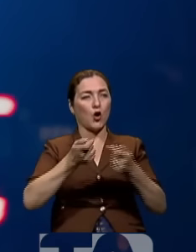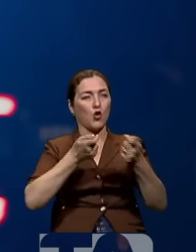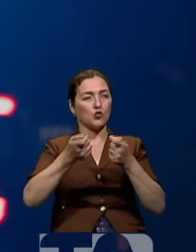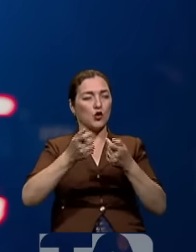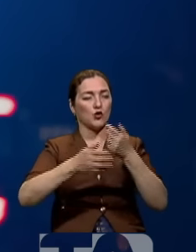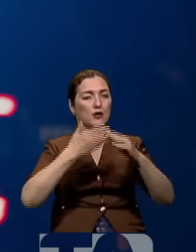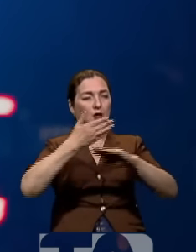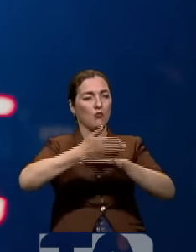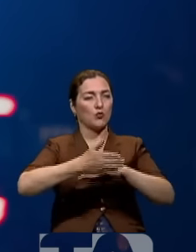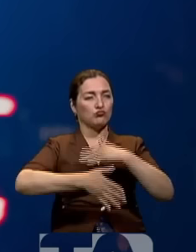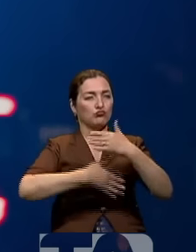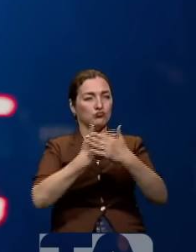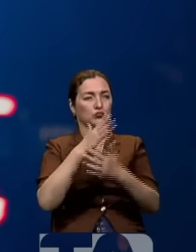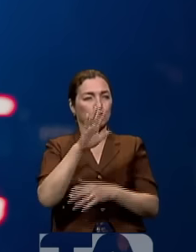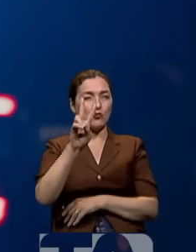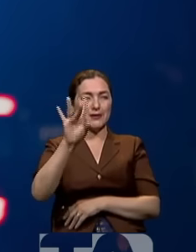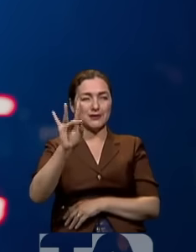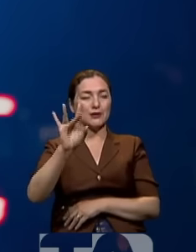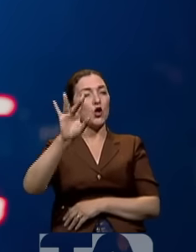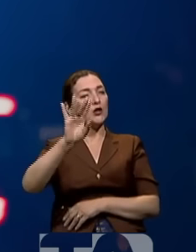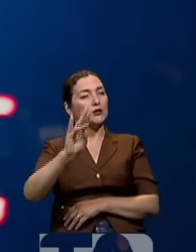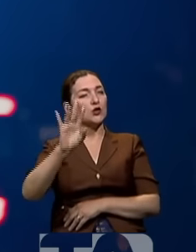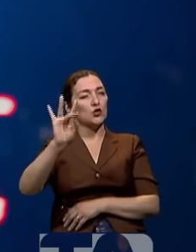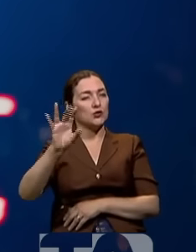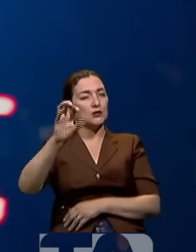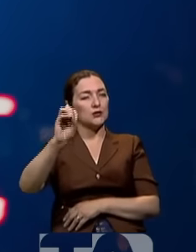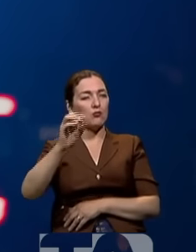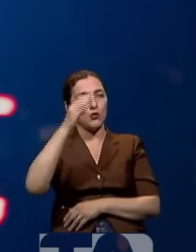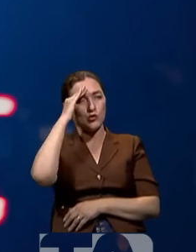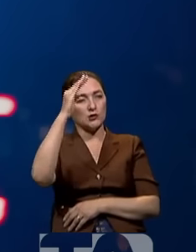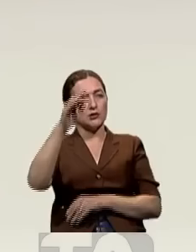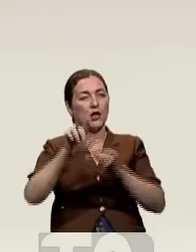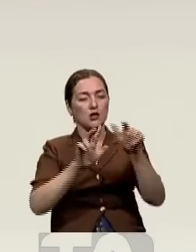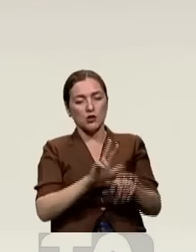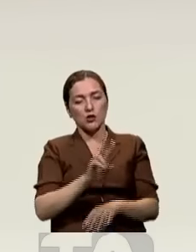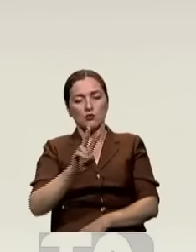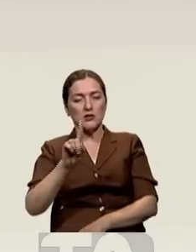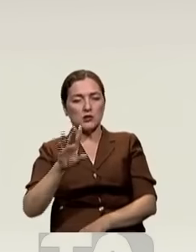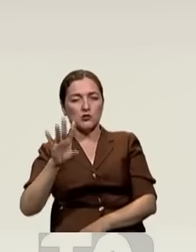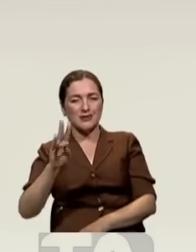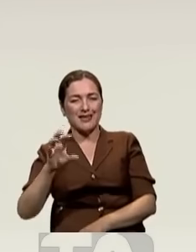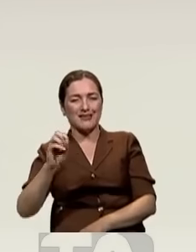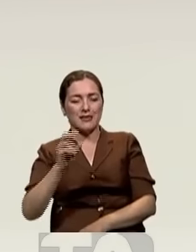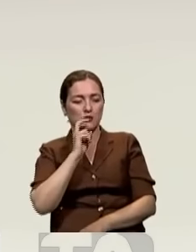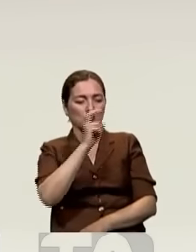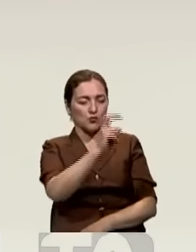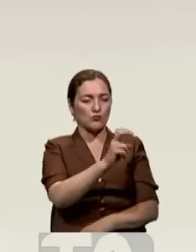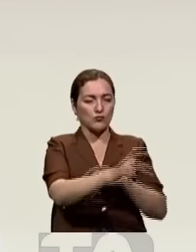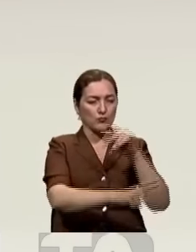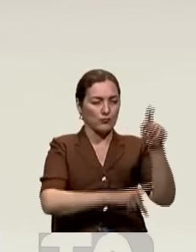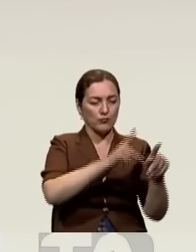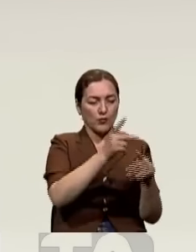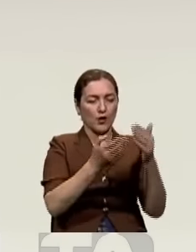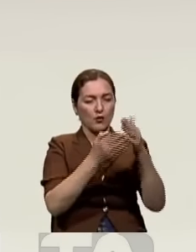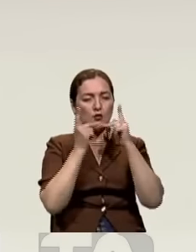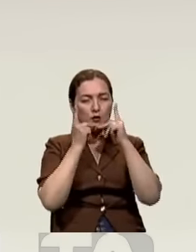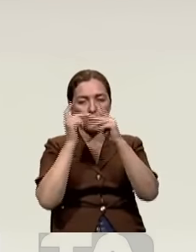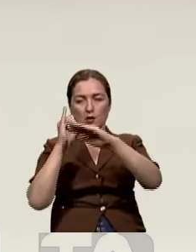52.780 policías, de ellos 32.170 se ubicarán en lugares turísticos. Playas, eventos públicos, iglesias